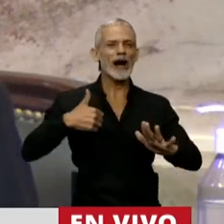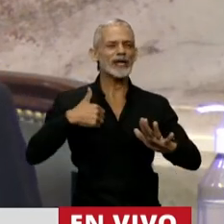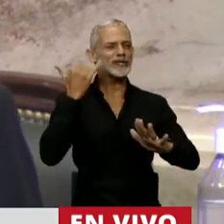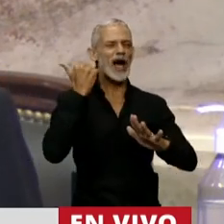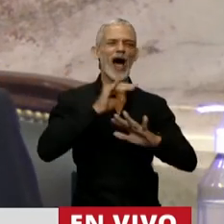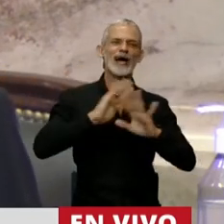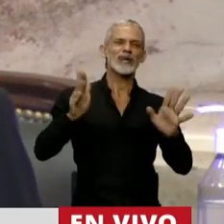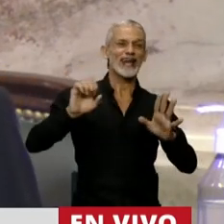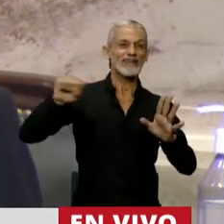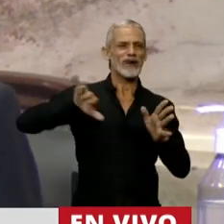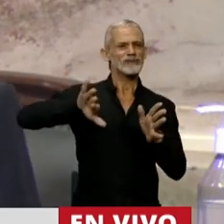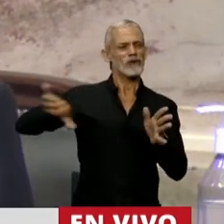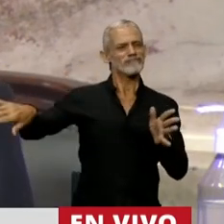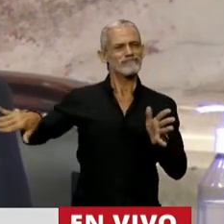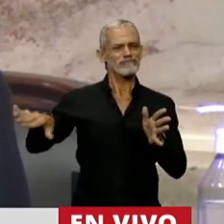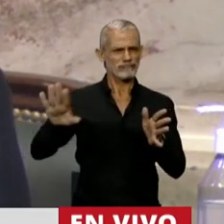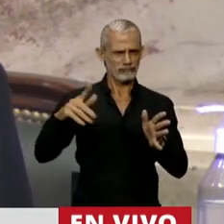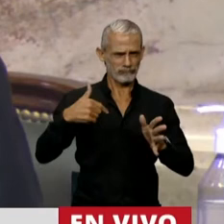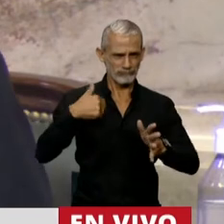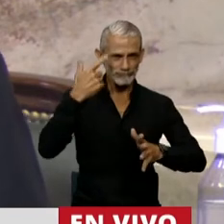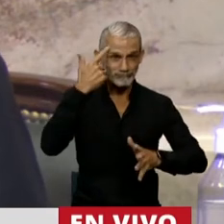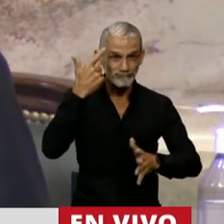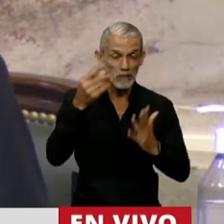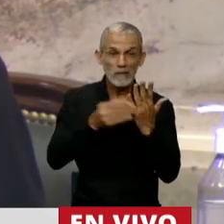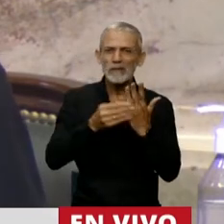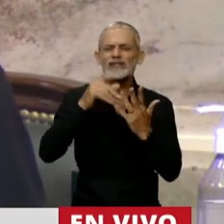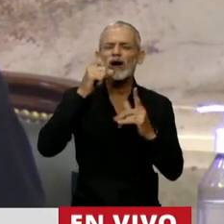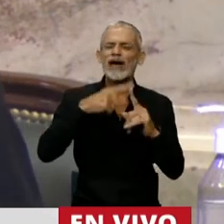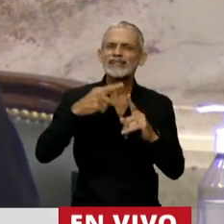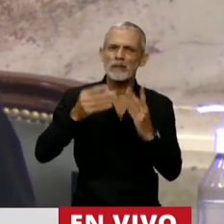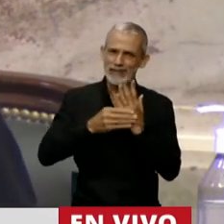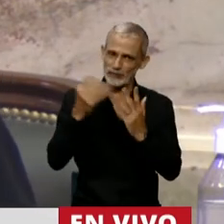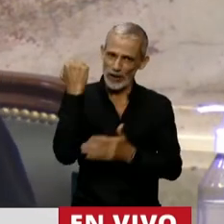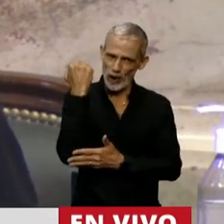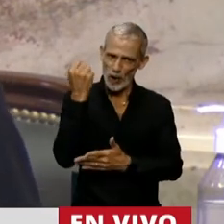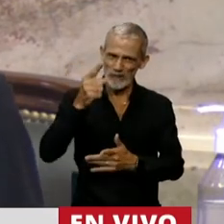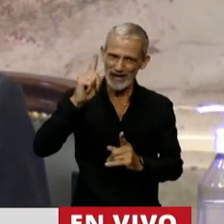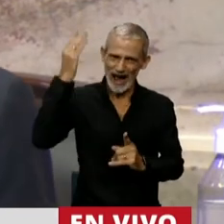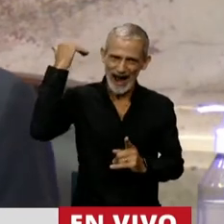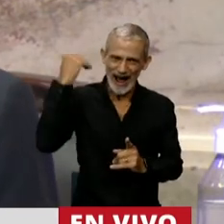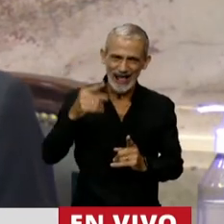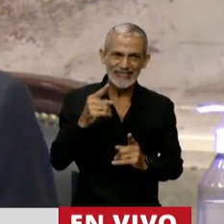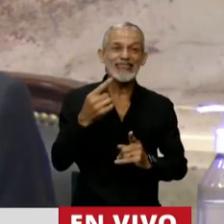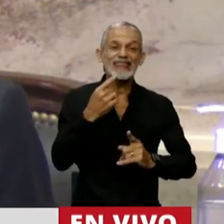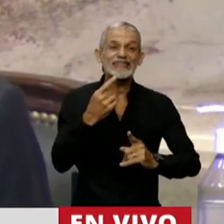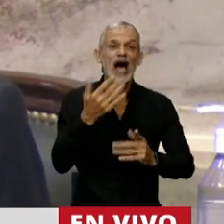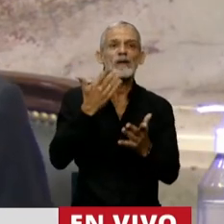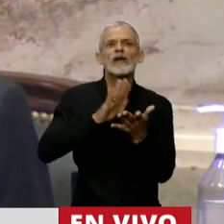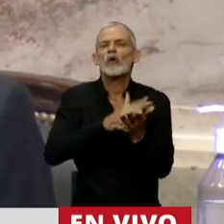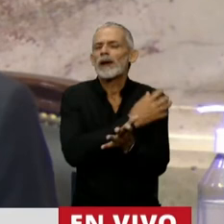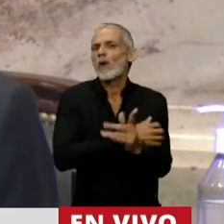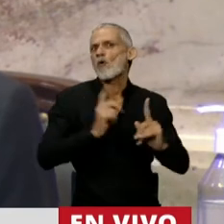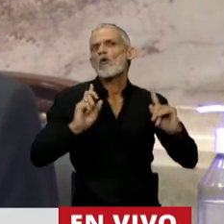en deflación. Me hizo recordar a otro ministro, en este caso de Economía, cuando hablaba que no había que hablar de los